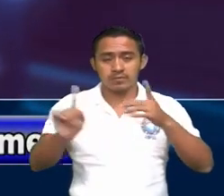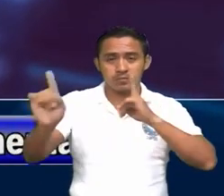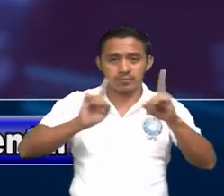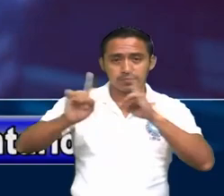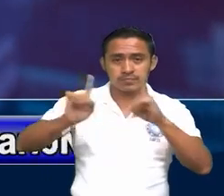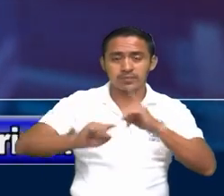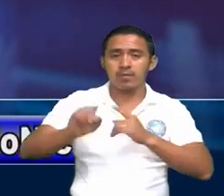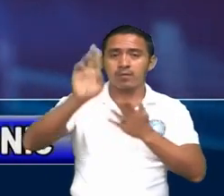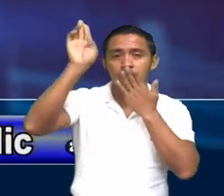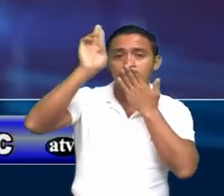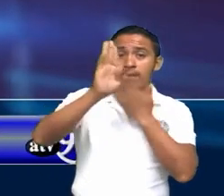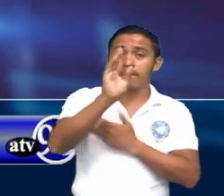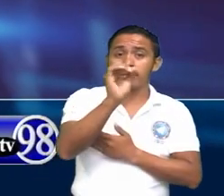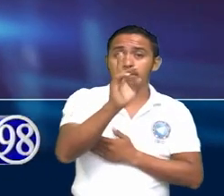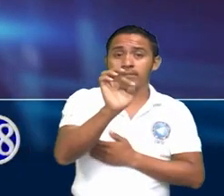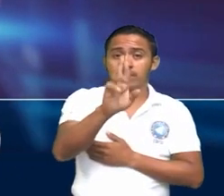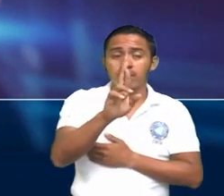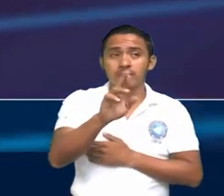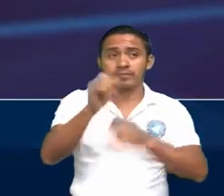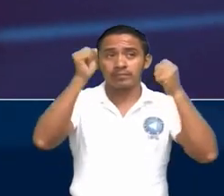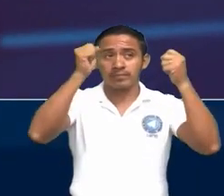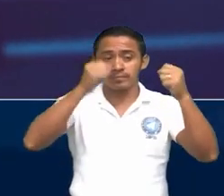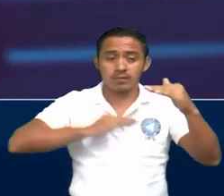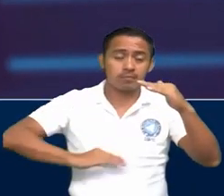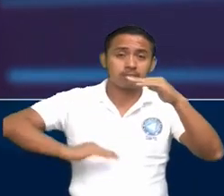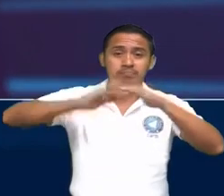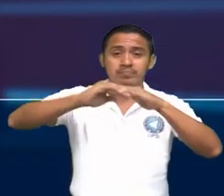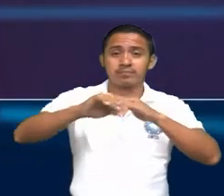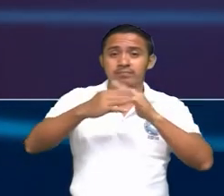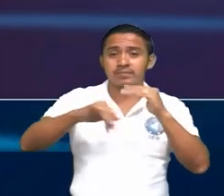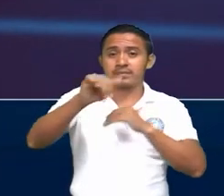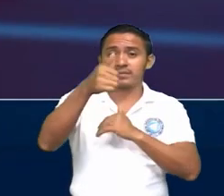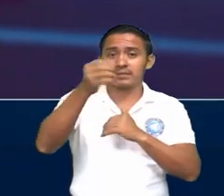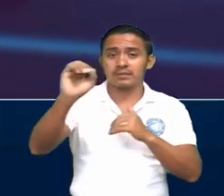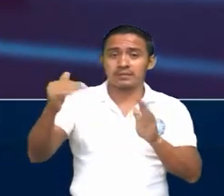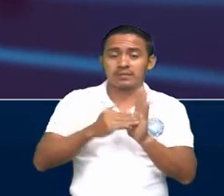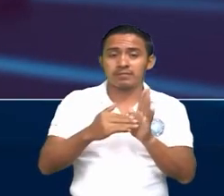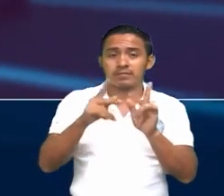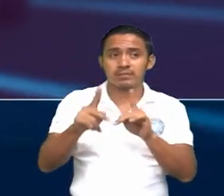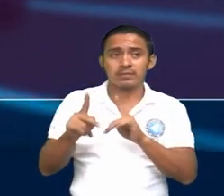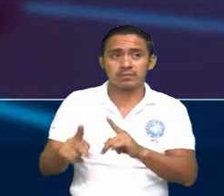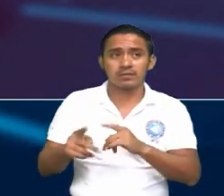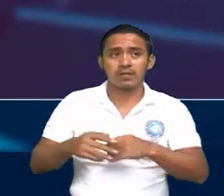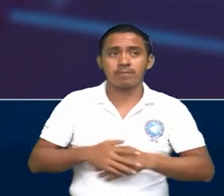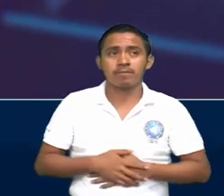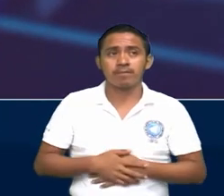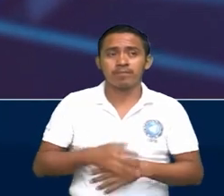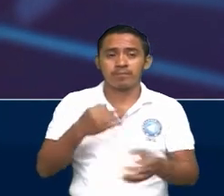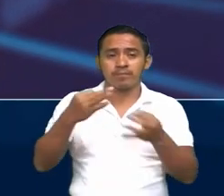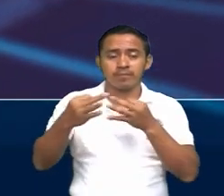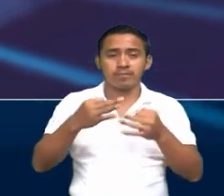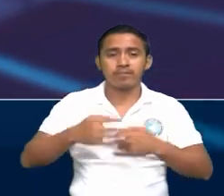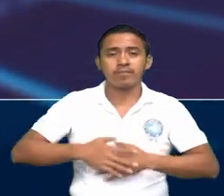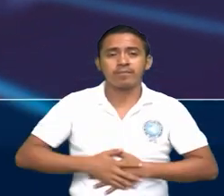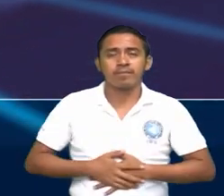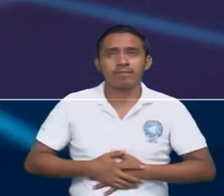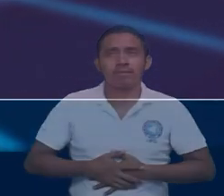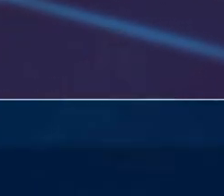se ha disputado una final, se ha logrado llenar hasta con más de 60.000 visitantes. Los detalles al volver.